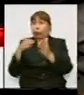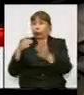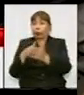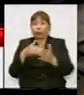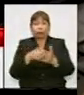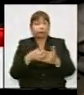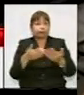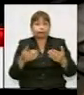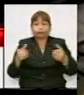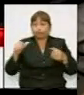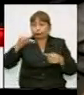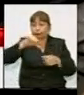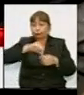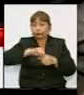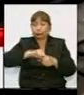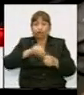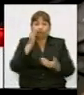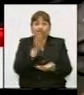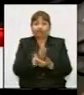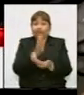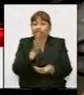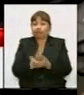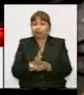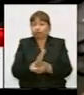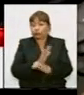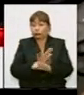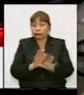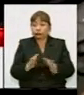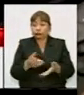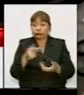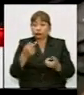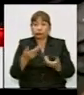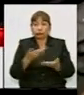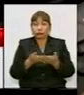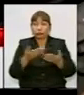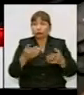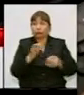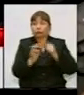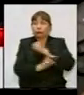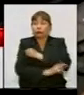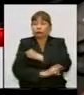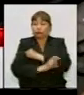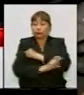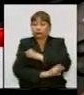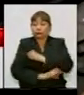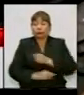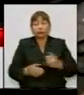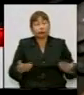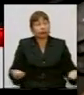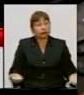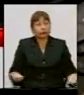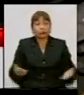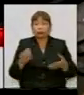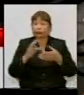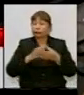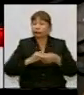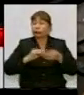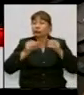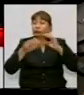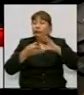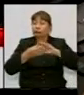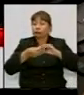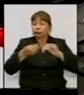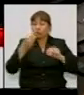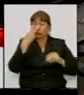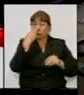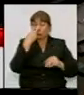la gasolina y del pan se interrumpe. La anarquía se propaga por el país. Los estonios se preparan para ver las columnas de